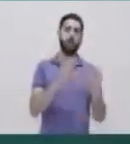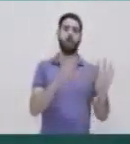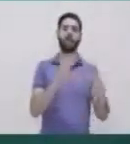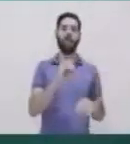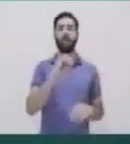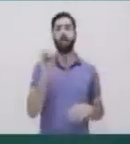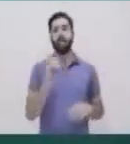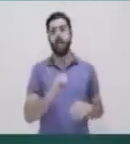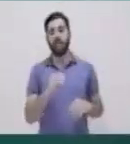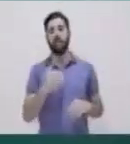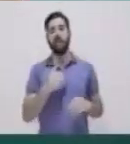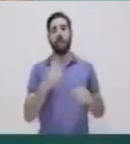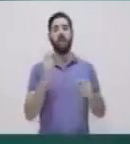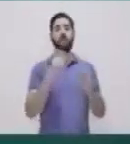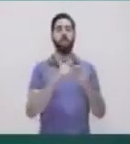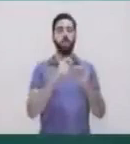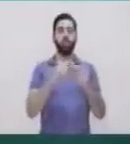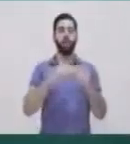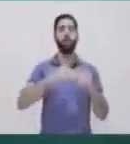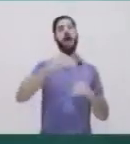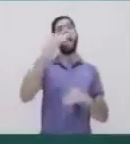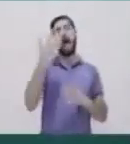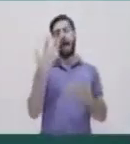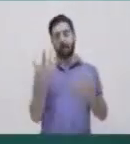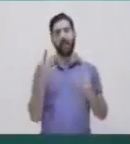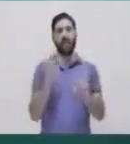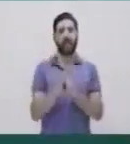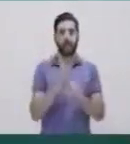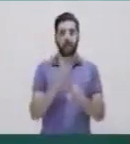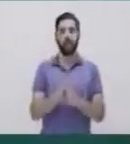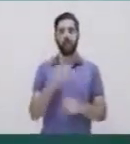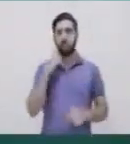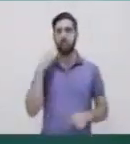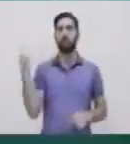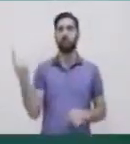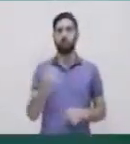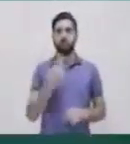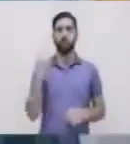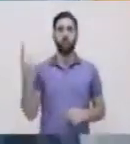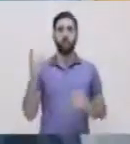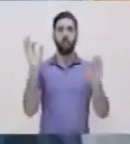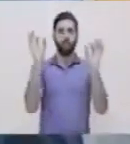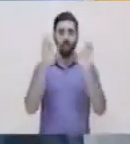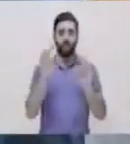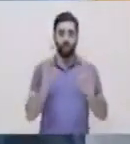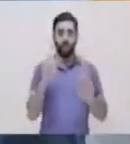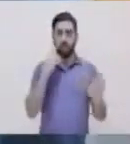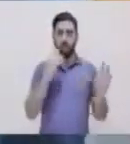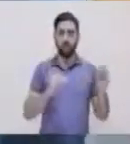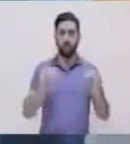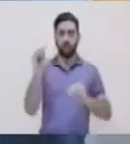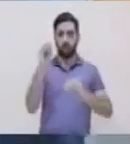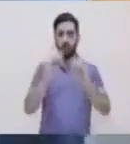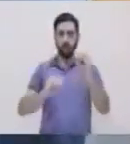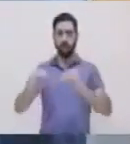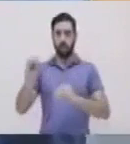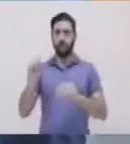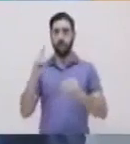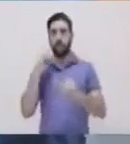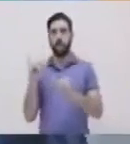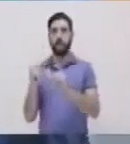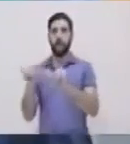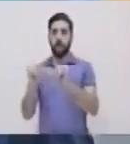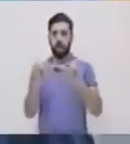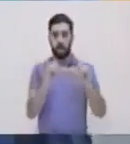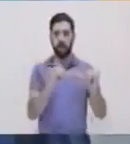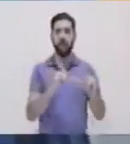los estudiantes tiene una nota mayor. Entonces para esto nacen las medidas de posición. Entonces tenemos tres medidas que serían